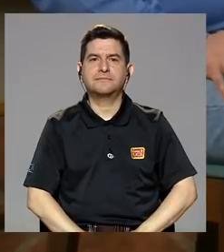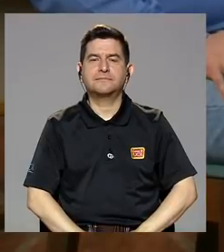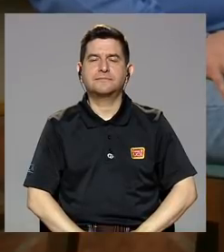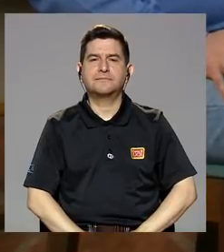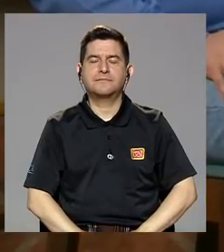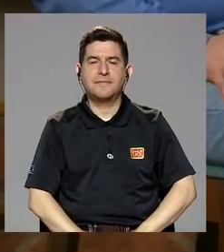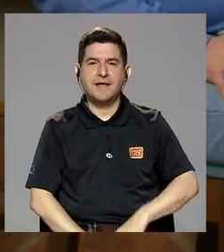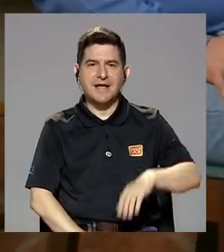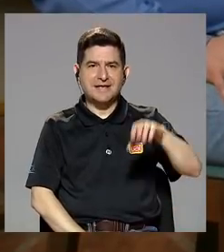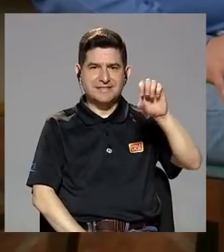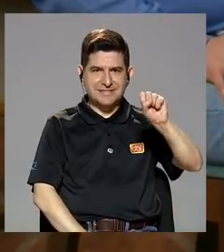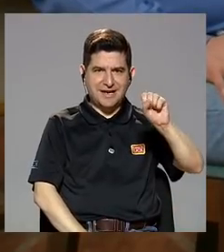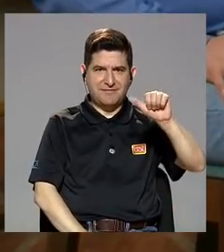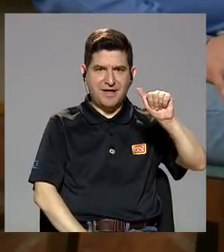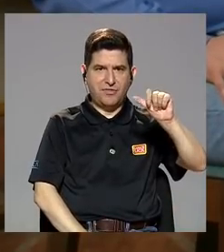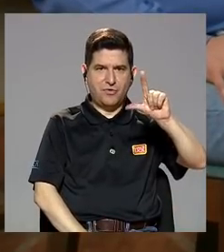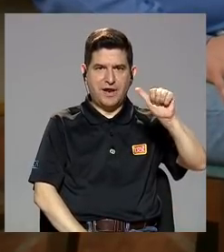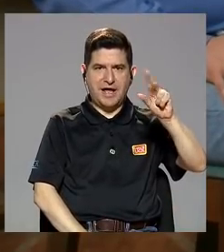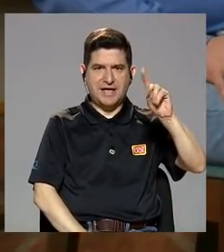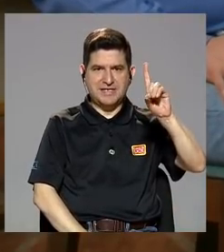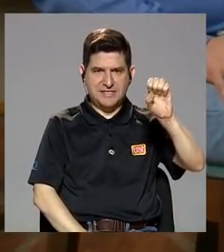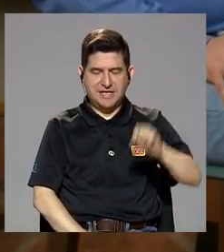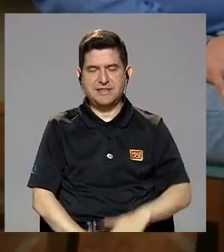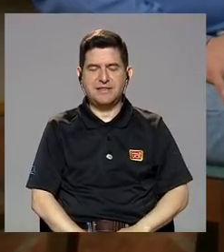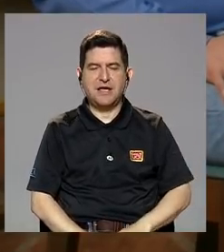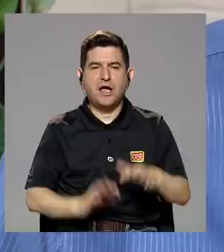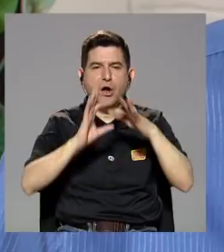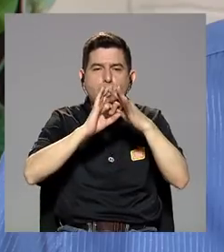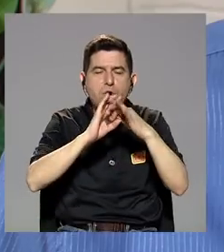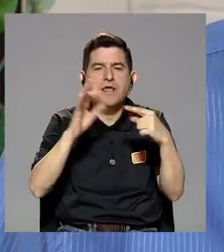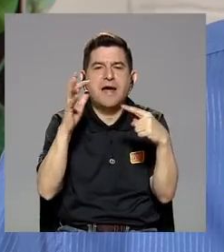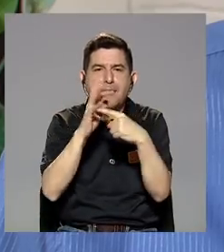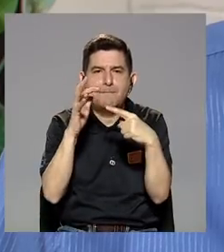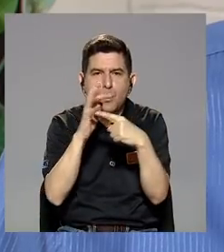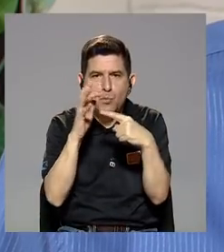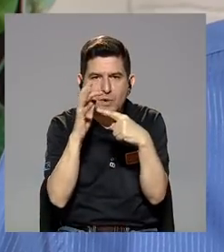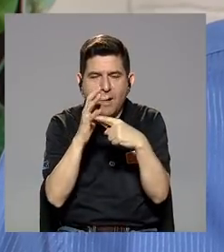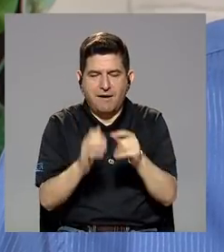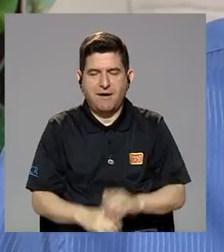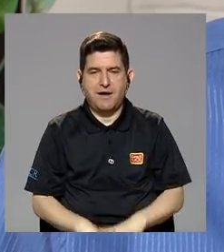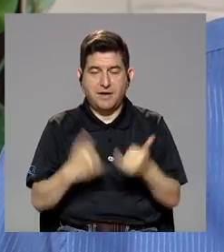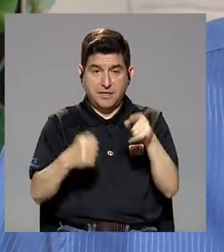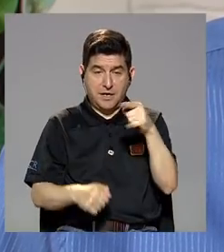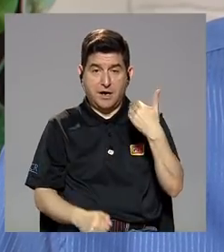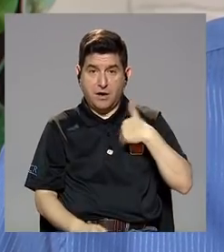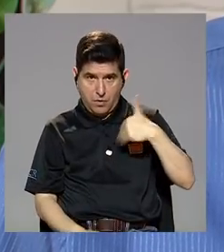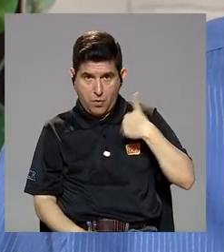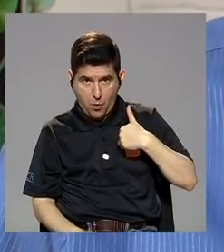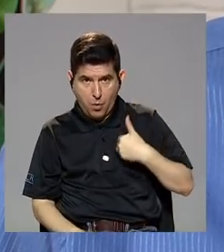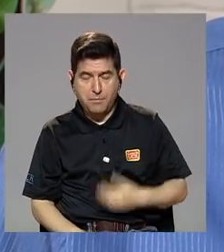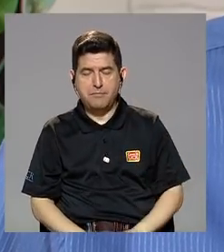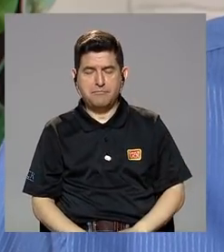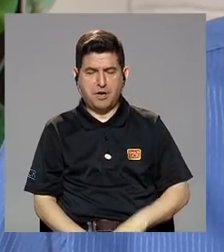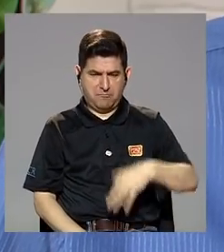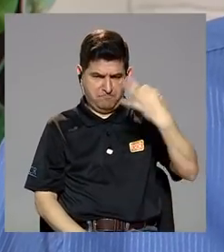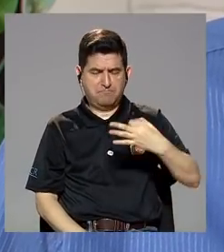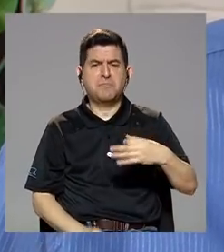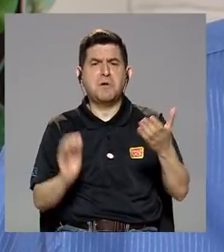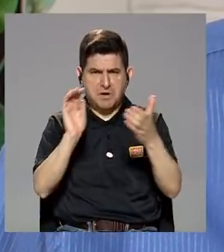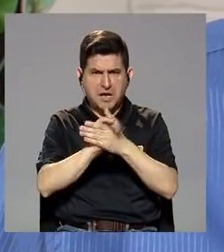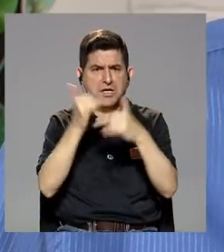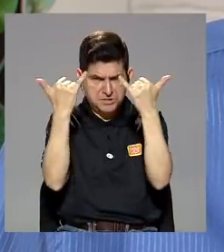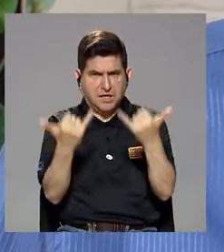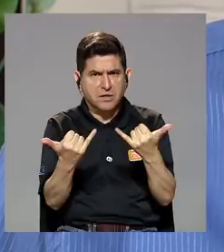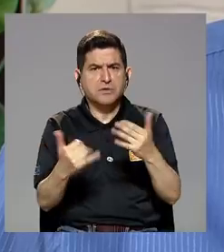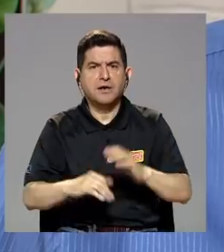salvador allende unidad popular ya usted era un hombre hecho y derecho estaba casado